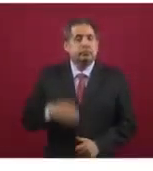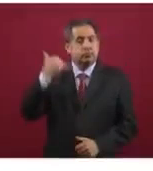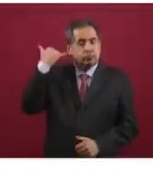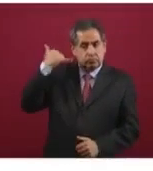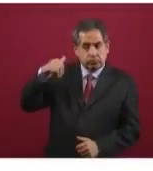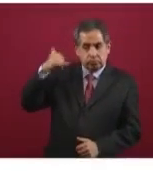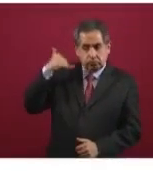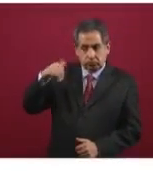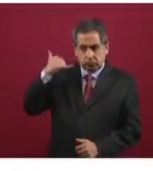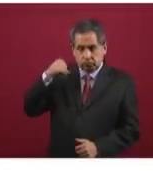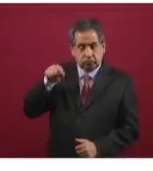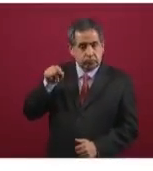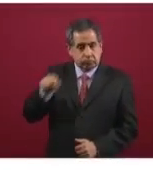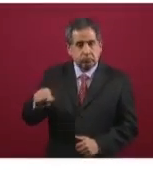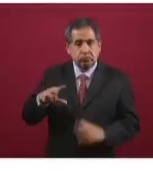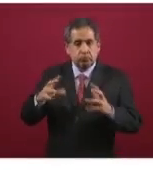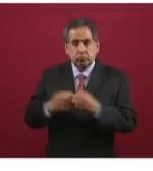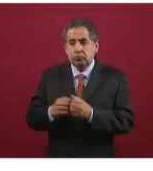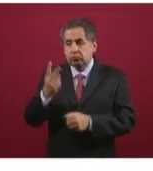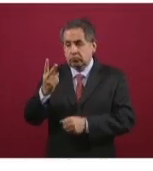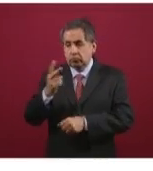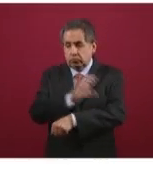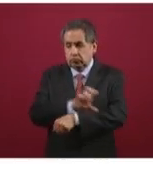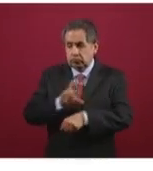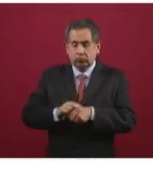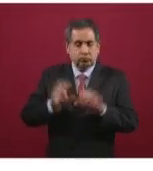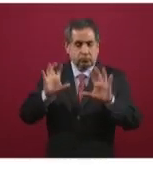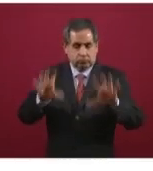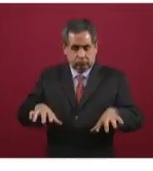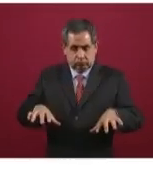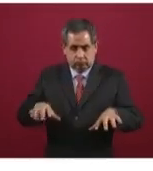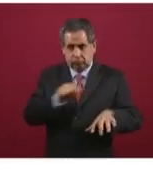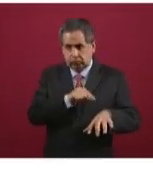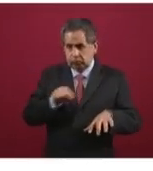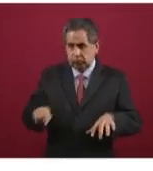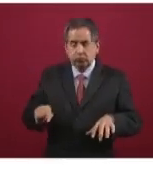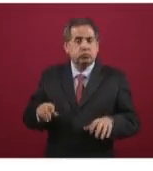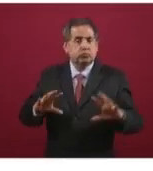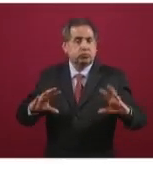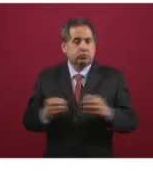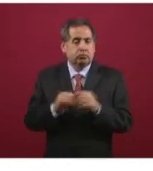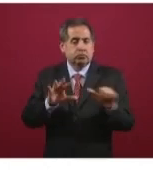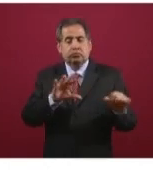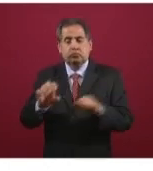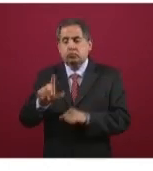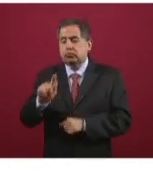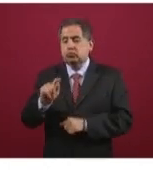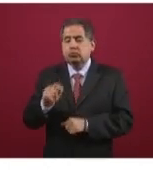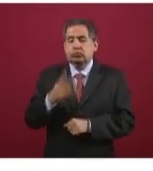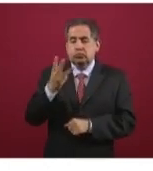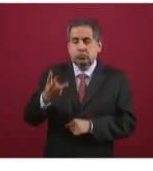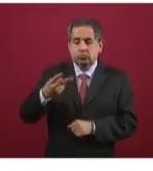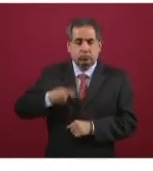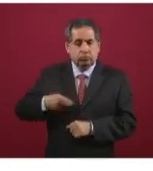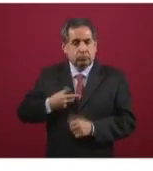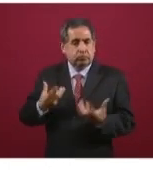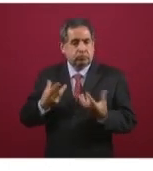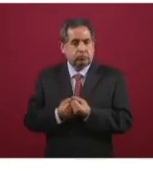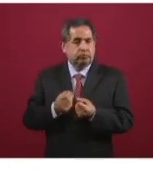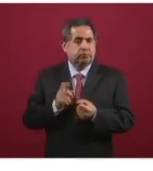Yucatán tiene 2 coordinaciones regionales con 673 integrantes de la Guardia